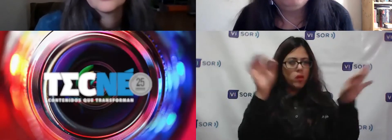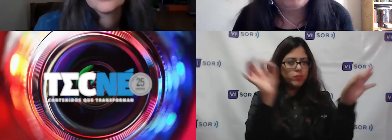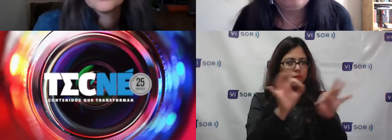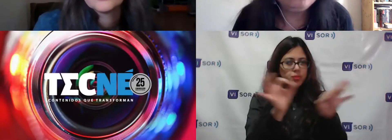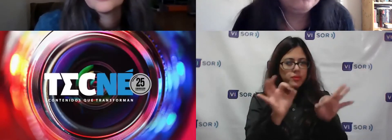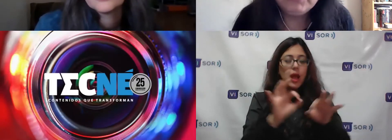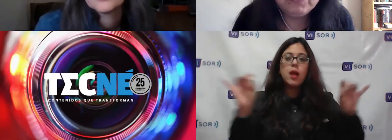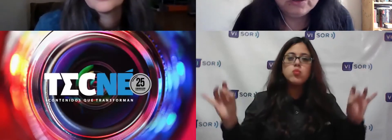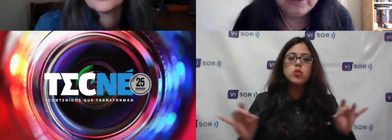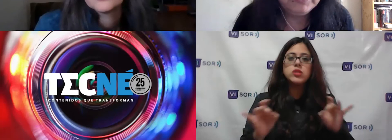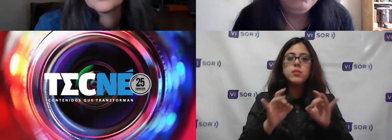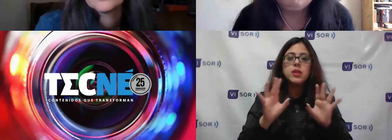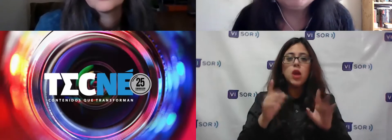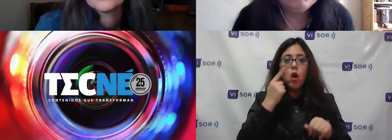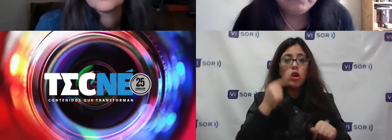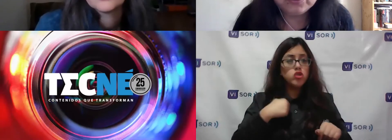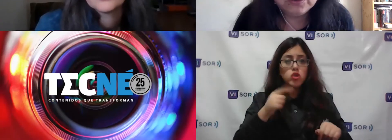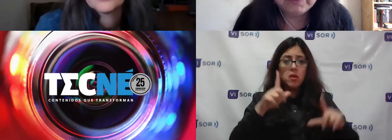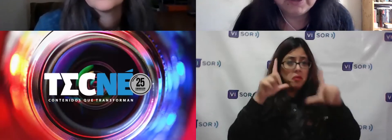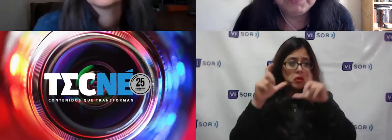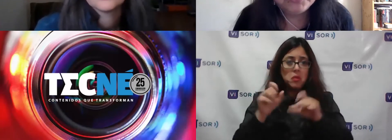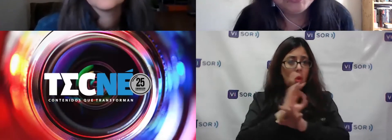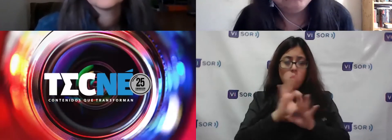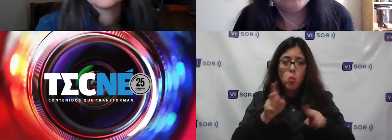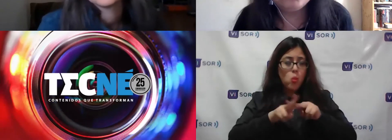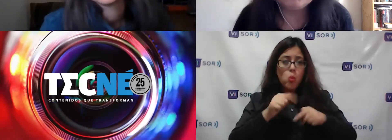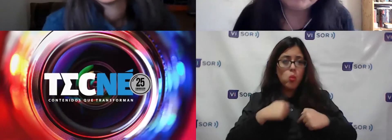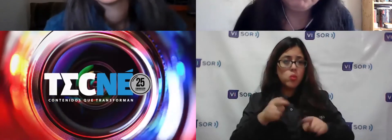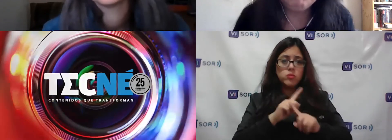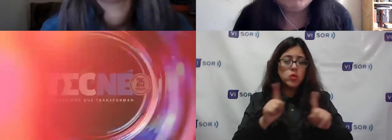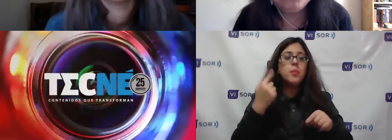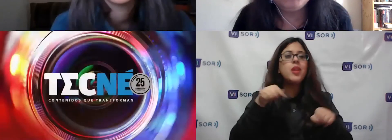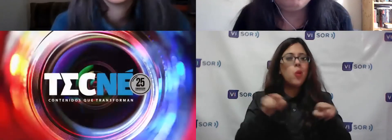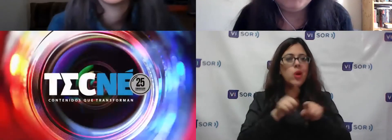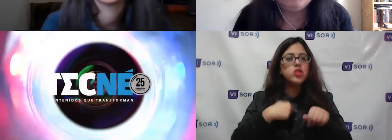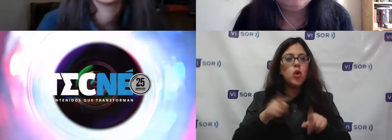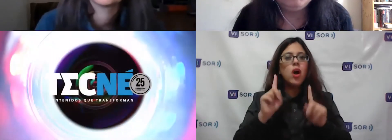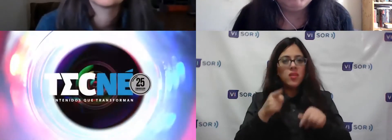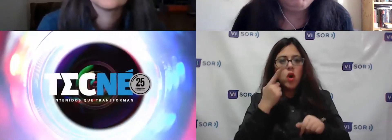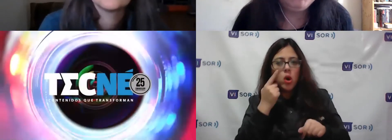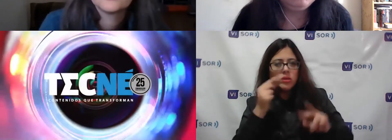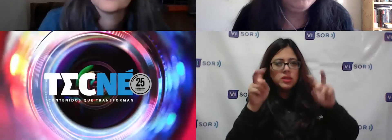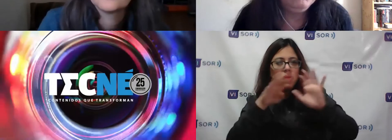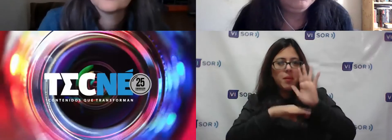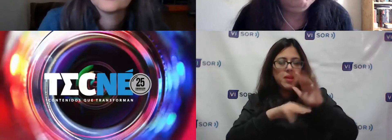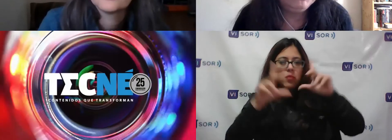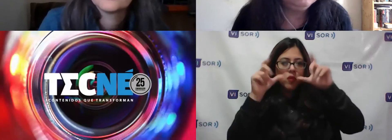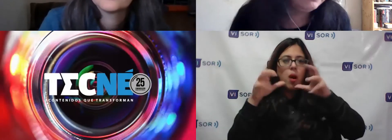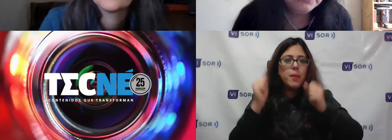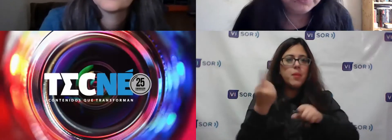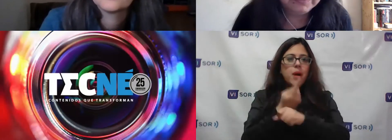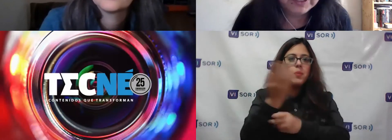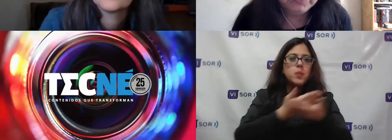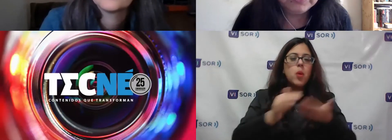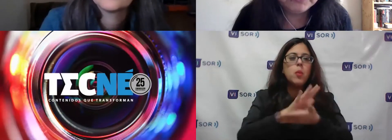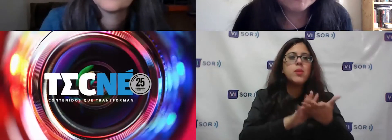más yo no soy una fotógrafa ni nunca voy a hacer una fotógrafa pero sí tengo que conocer cosas mínimas de fotografía para poder dialogar con el director